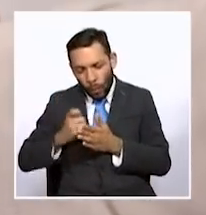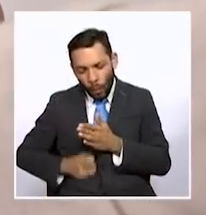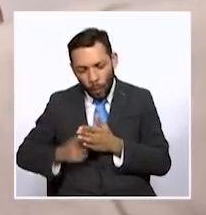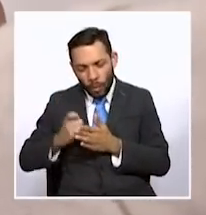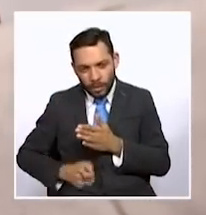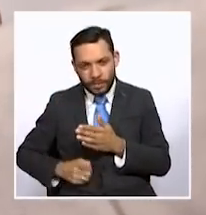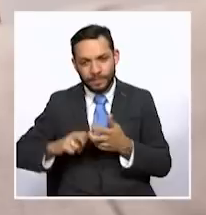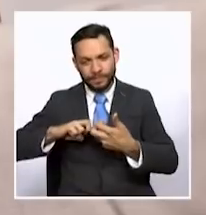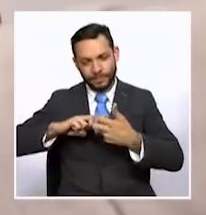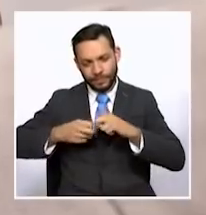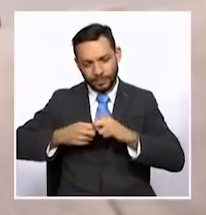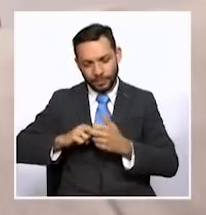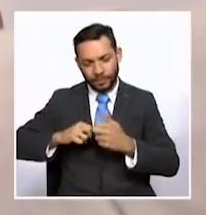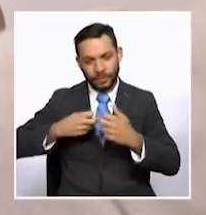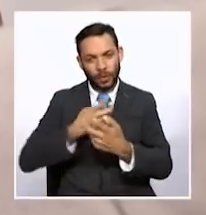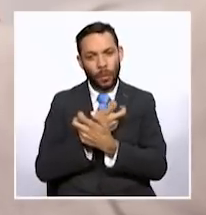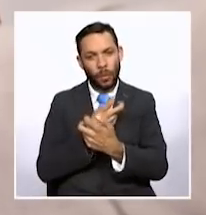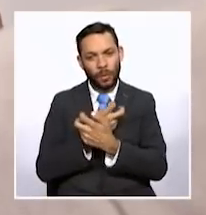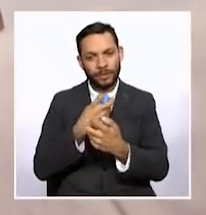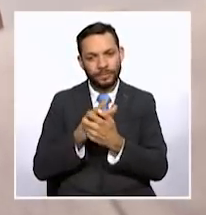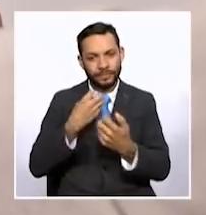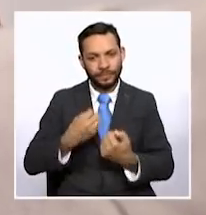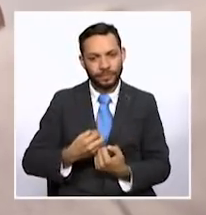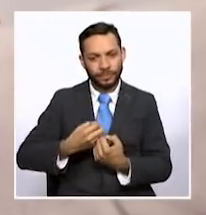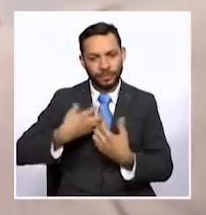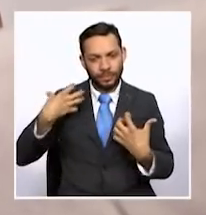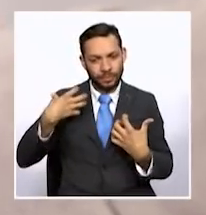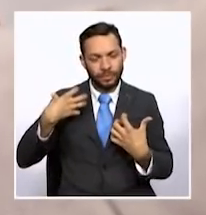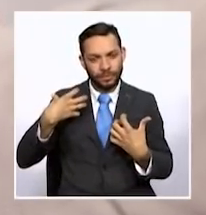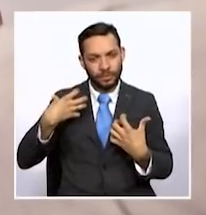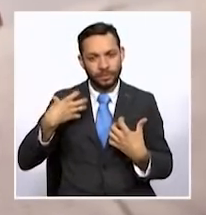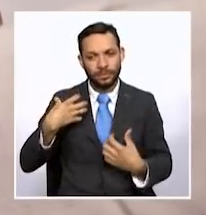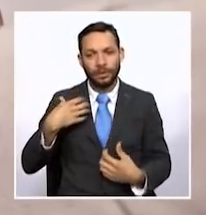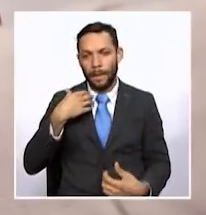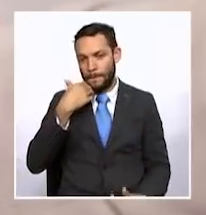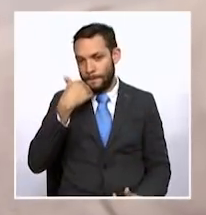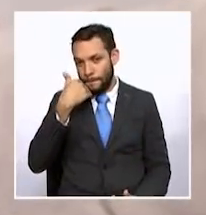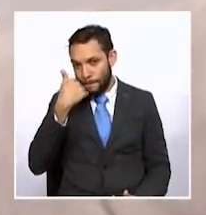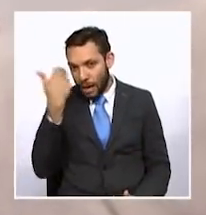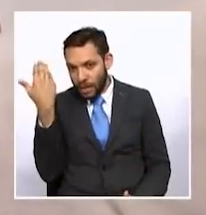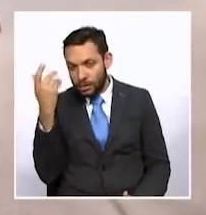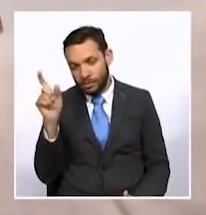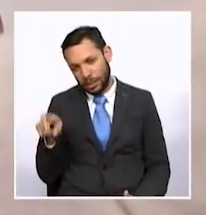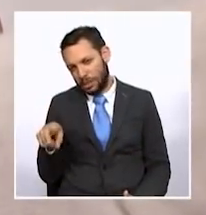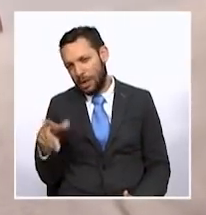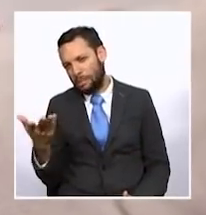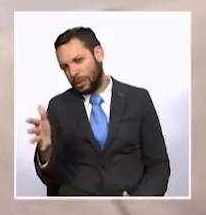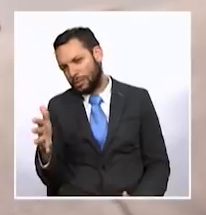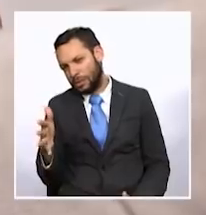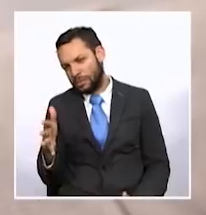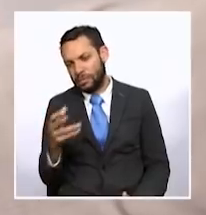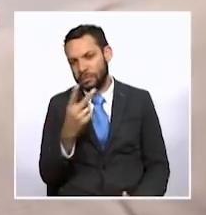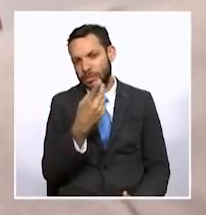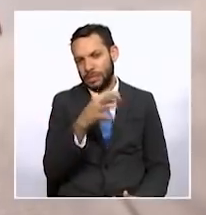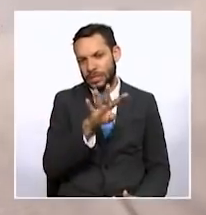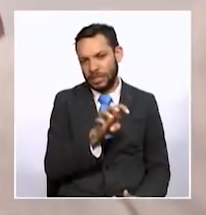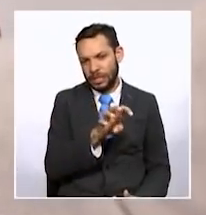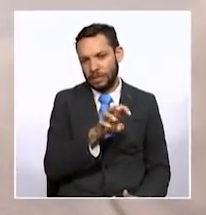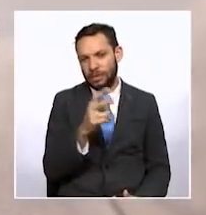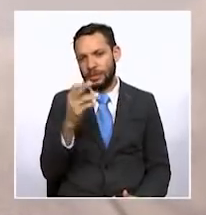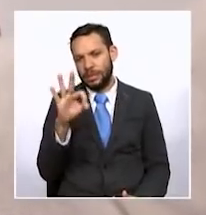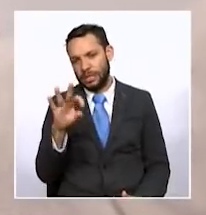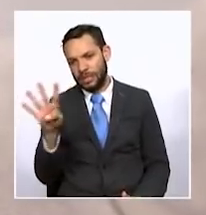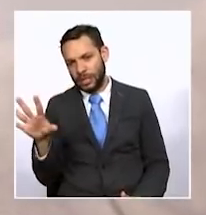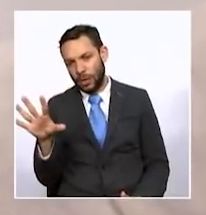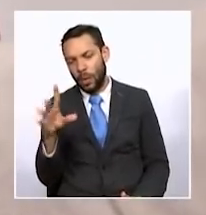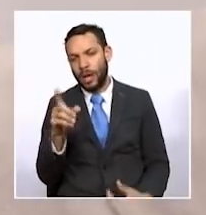artrosis. Y digamos que es una de las causas principales de artrosis del adulto joven o de más o menos de personas entre los 19 y